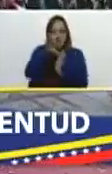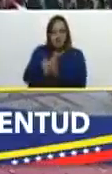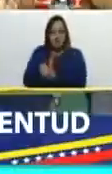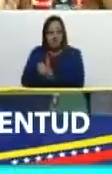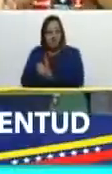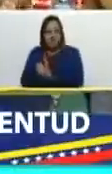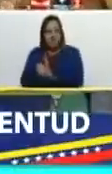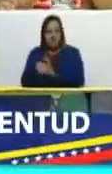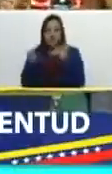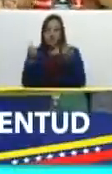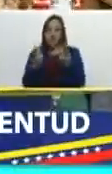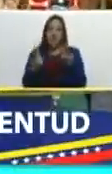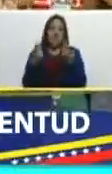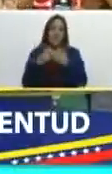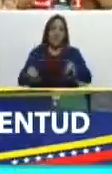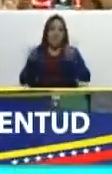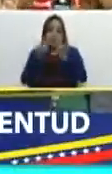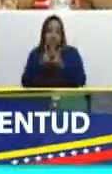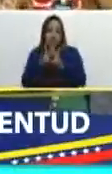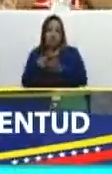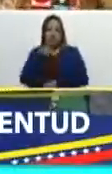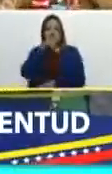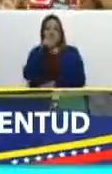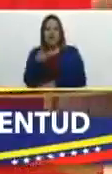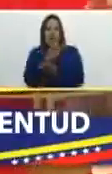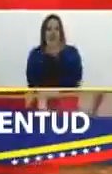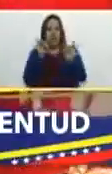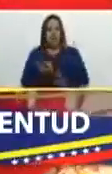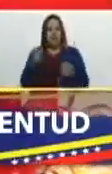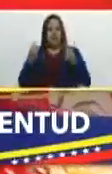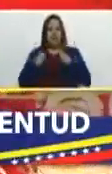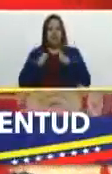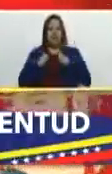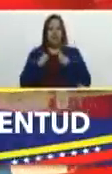la corrupción, de la malamañosía.